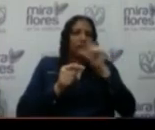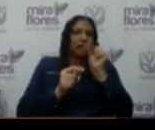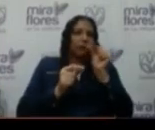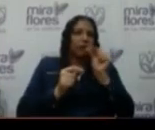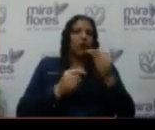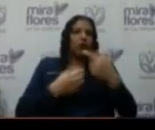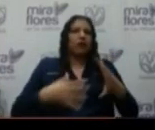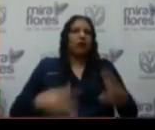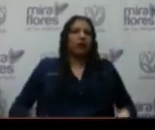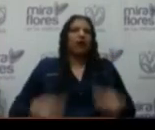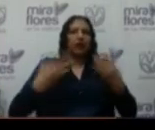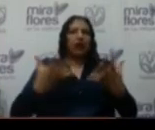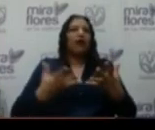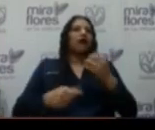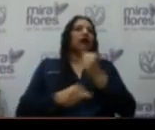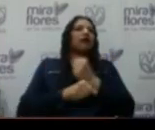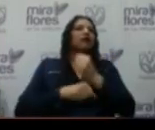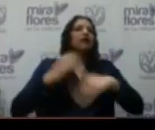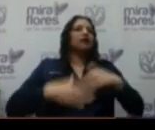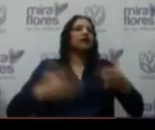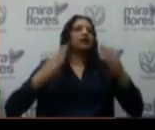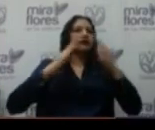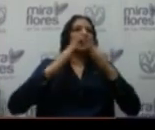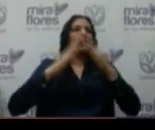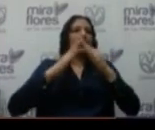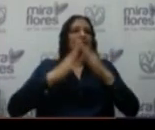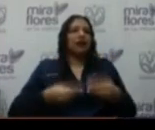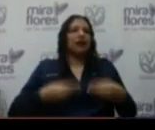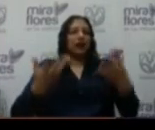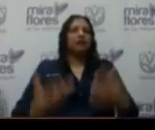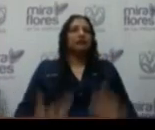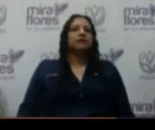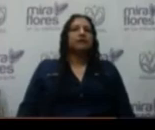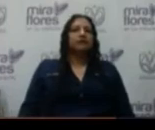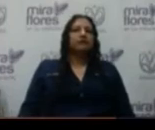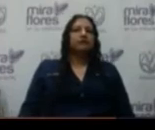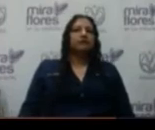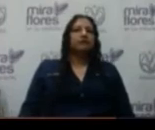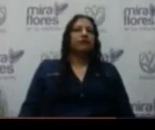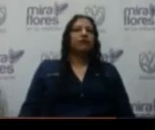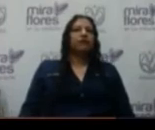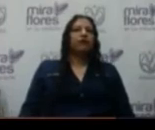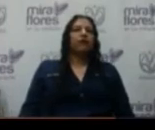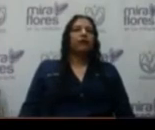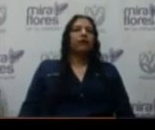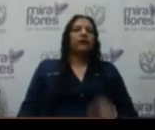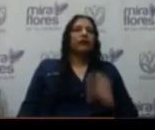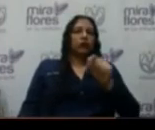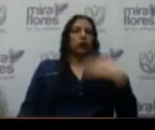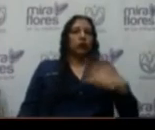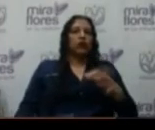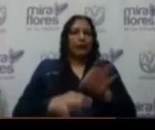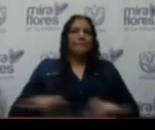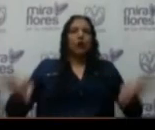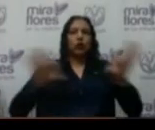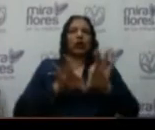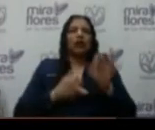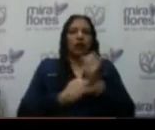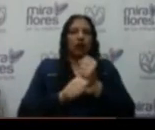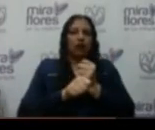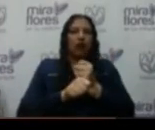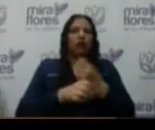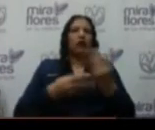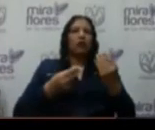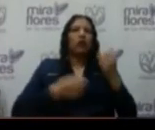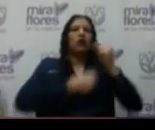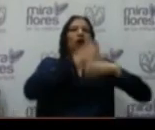poder entregar finalmente esta casa a la comunidad. Es una importante obra que luego de varios años de